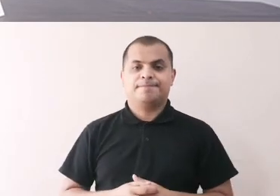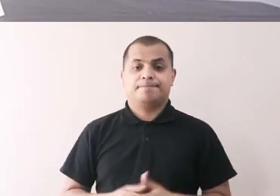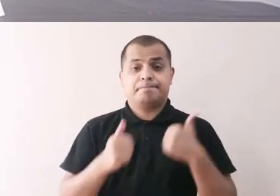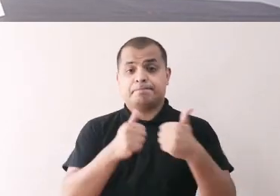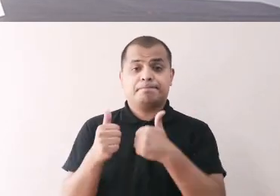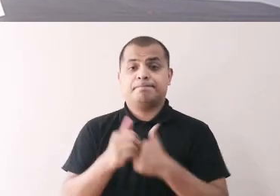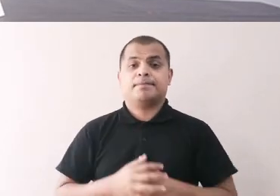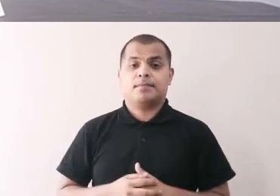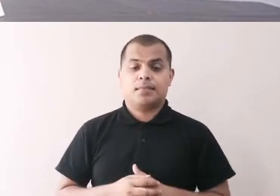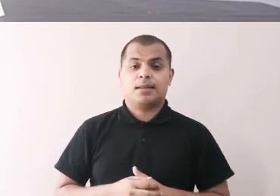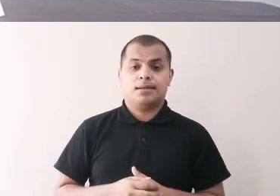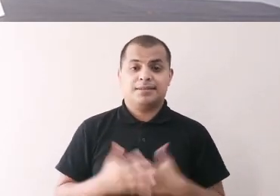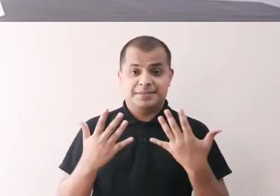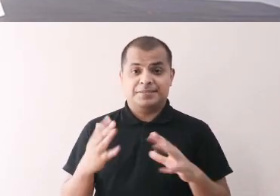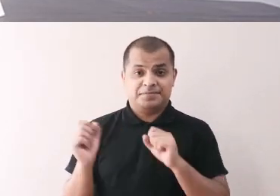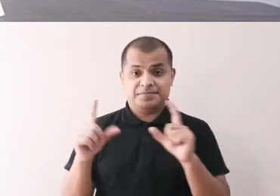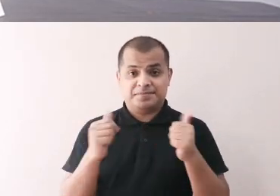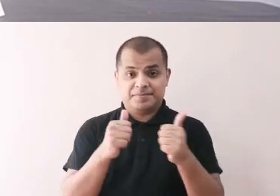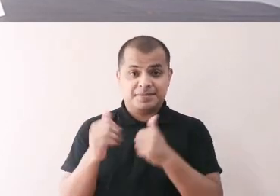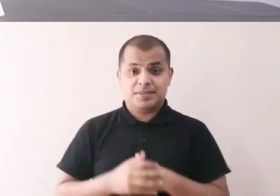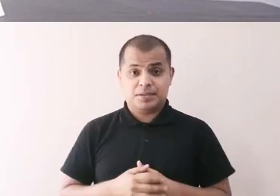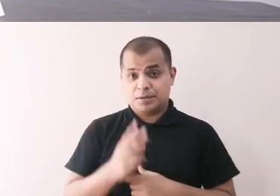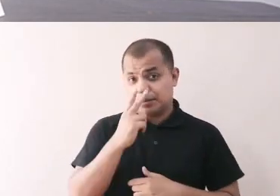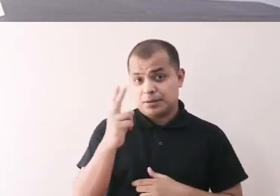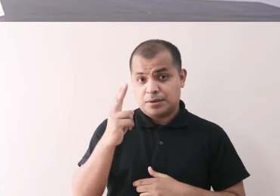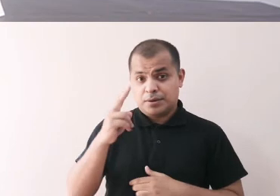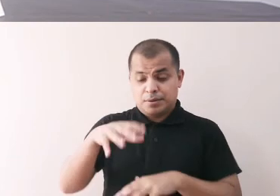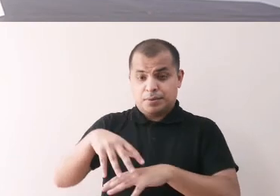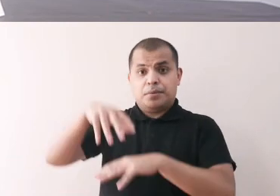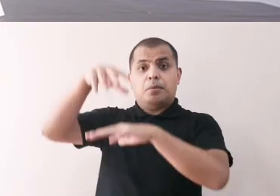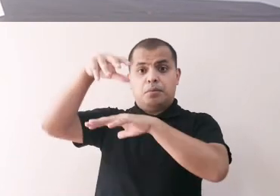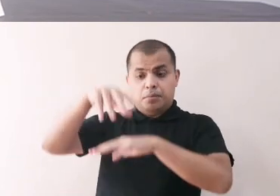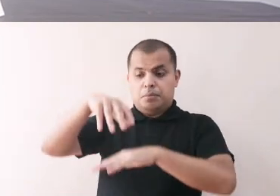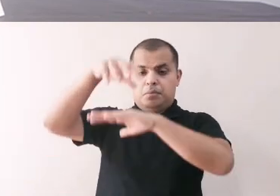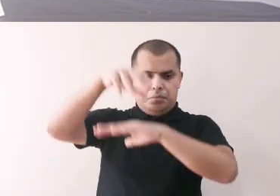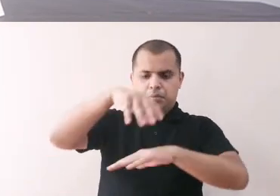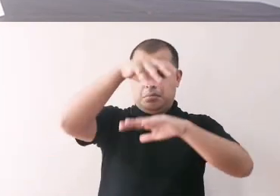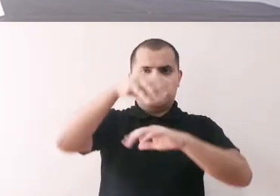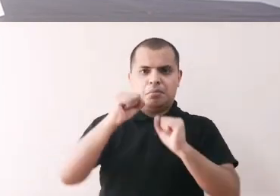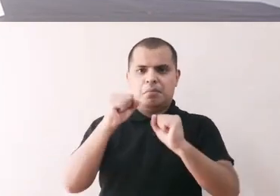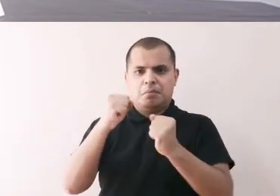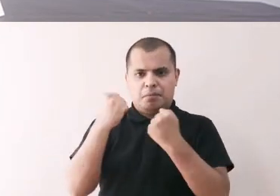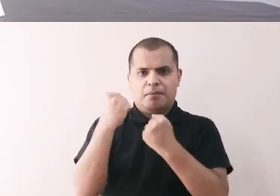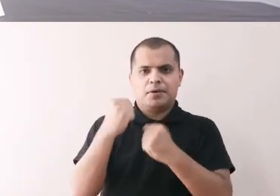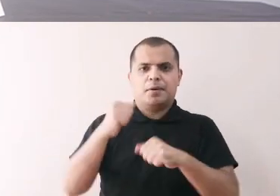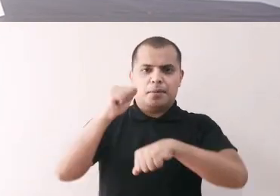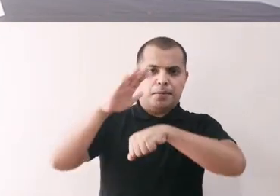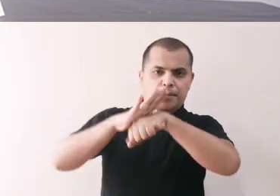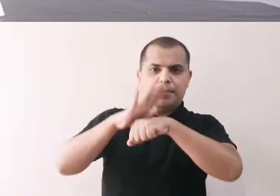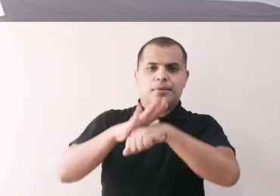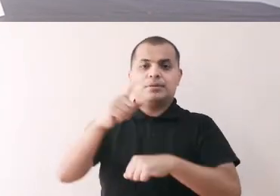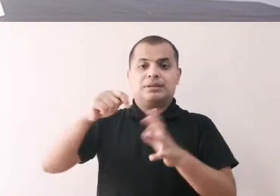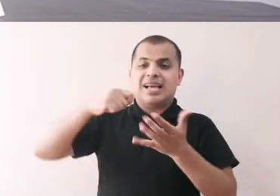Muy bien. Ahí está. Miren, ahí yo sigo levantando y está bien pegado. Esto sí, no lo